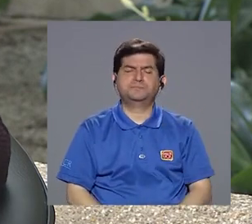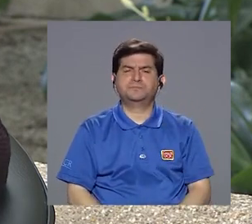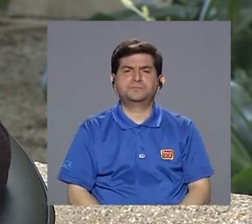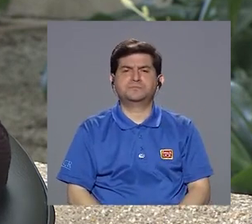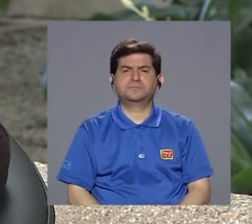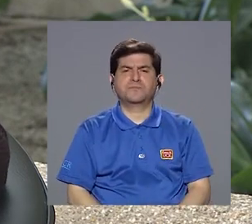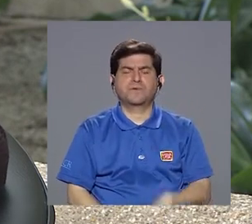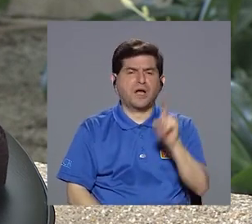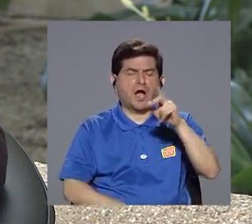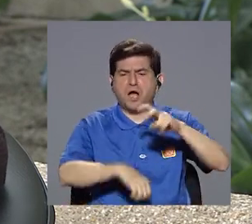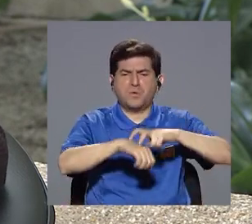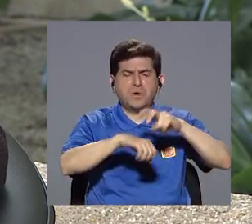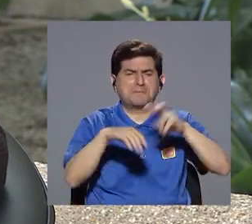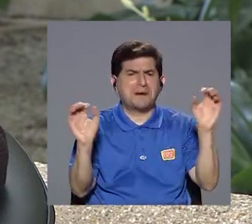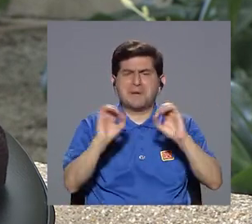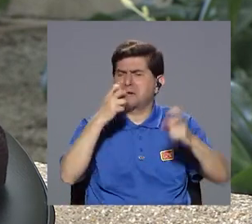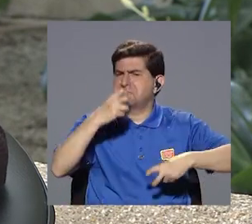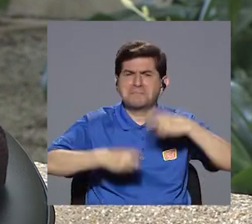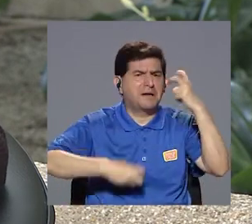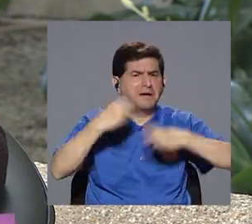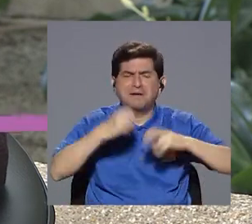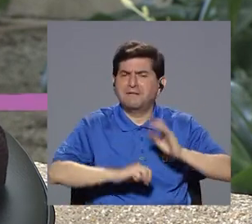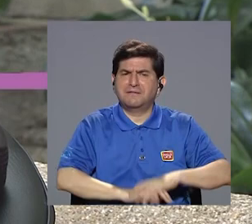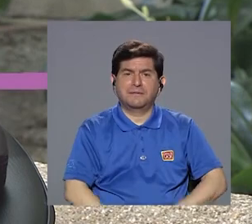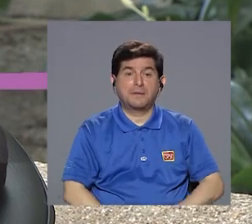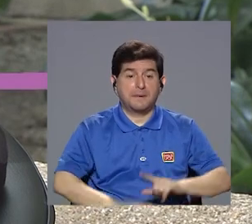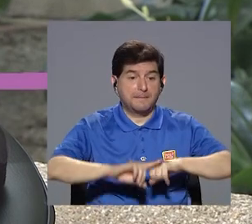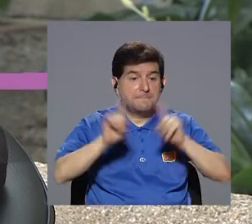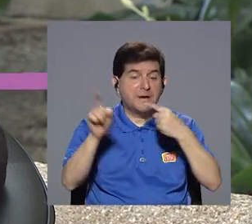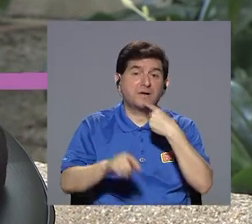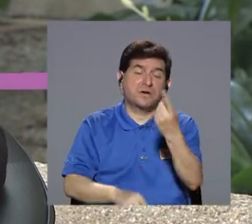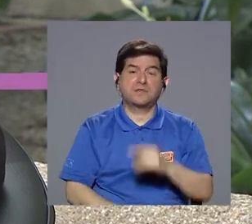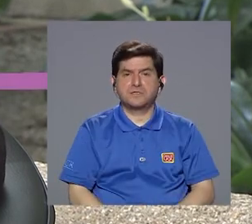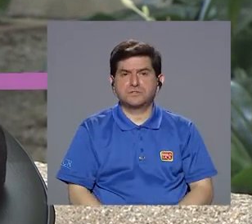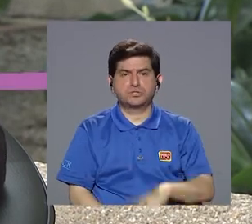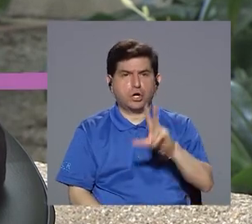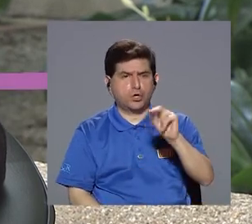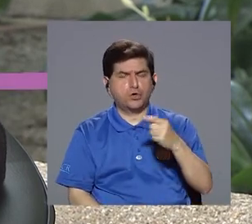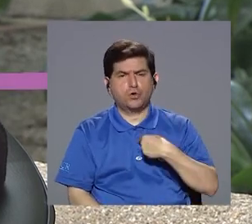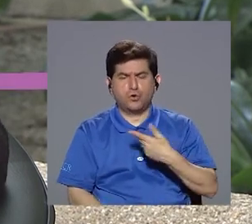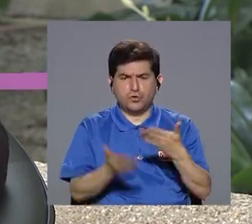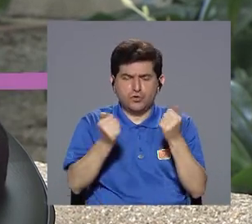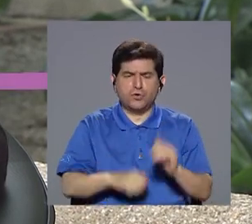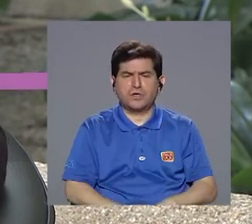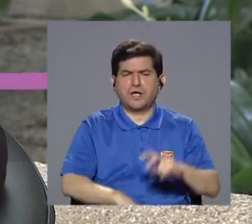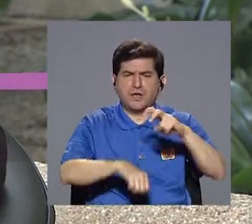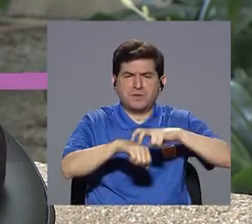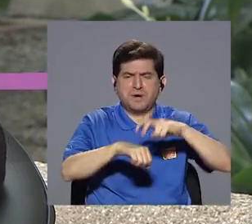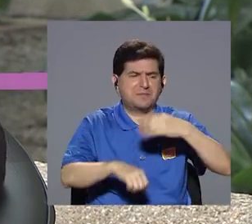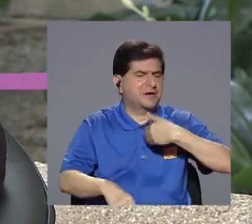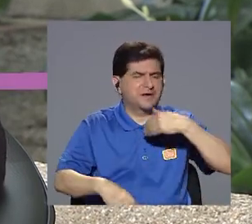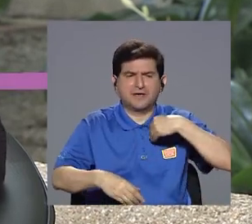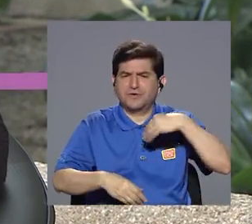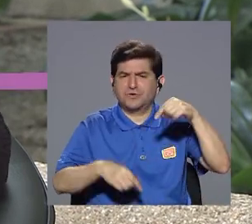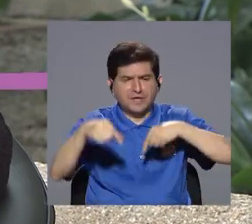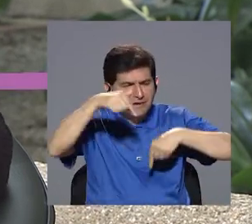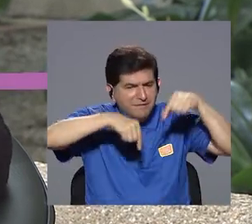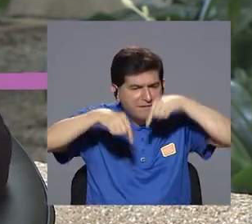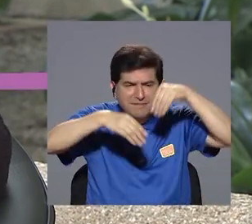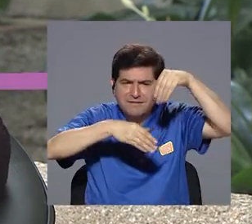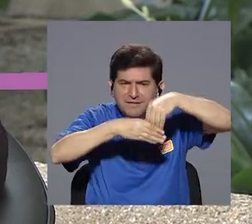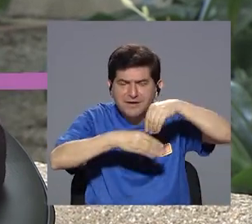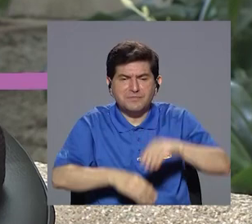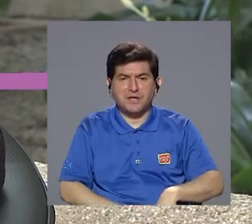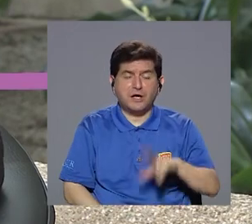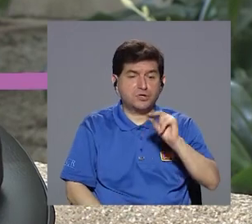bueno, comerte una papa no tiene absolutamente nada de malo. Pero entonces te dicen, no, entonces quiero papas que no haya tengan químicos,